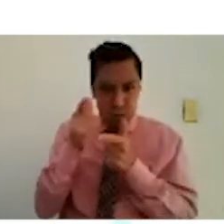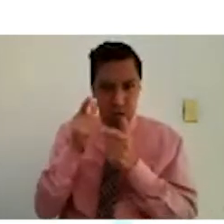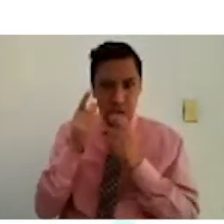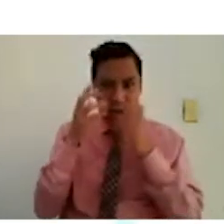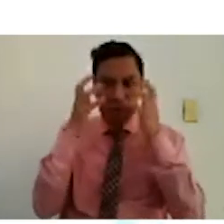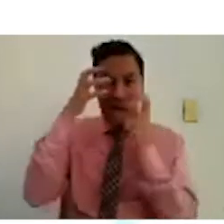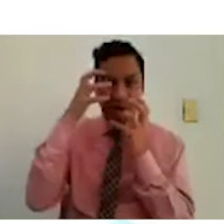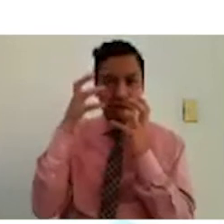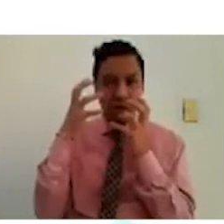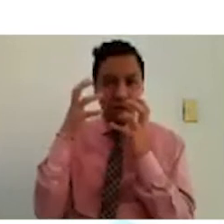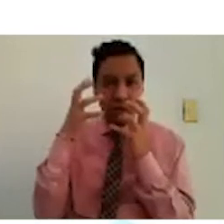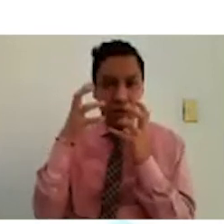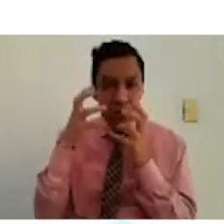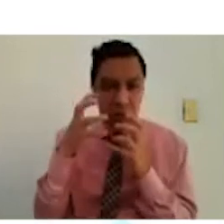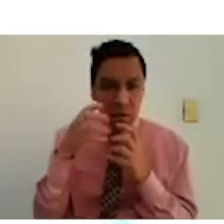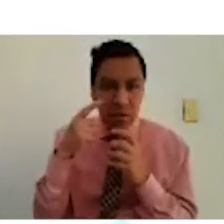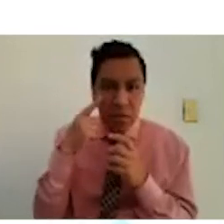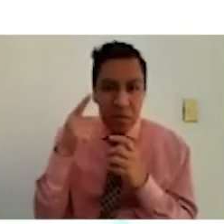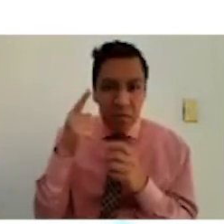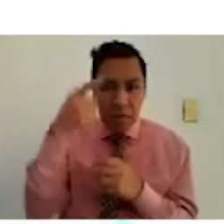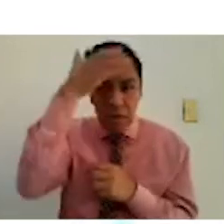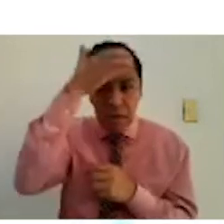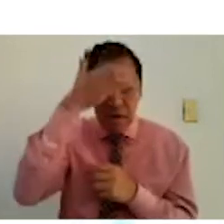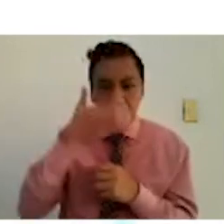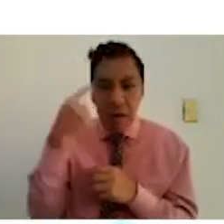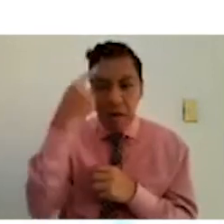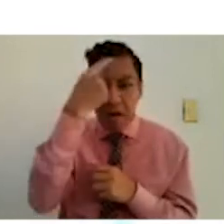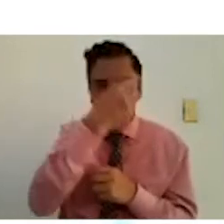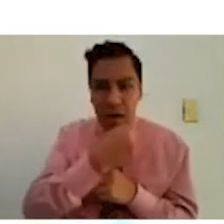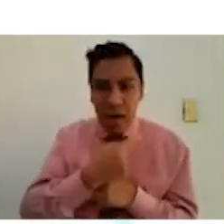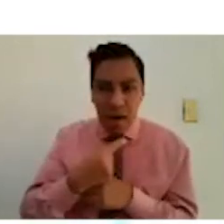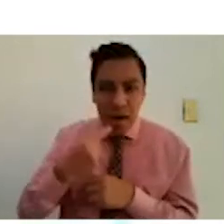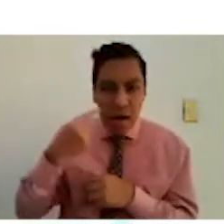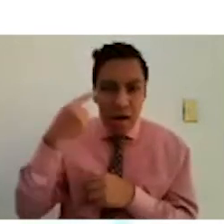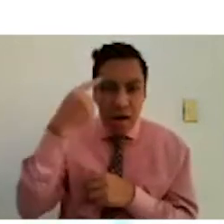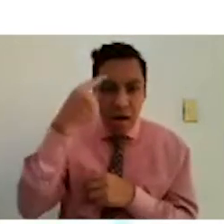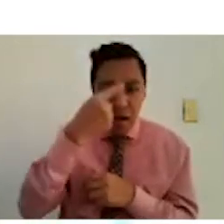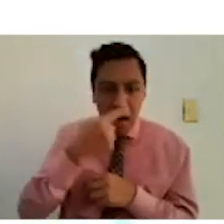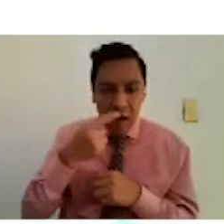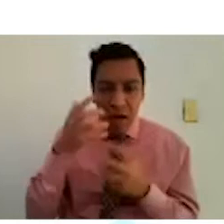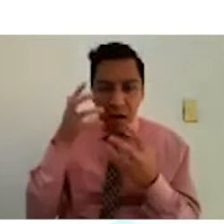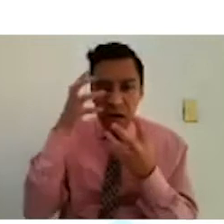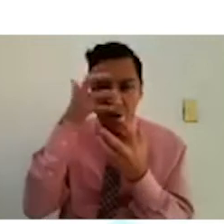ya empieza a tener aquí un efecto de una doble exposición de la película.